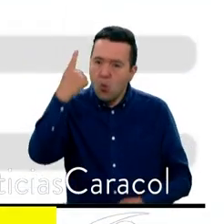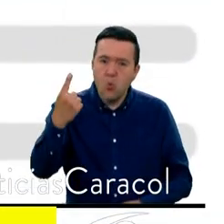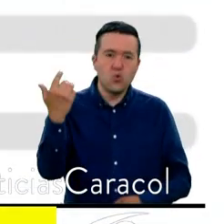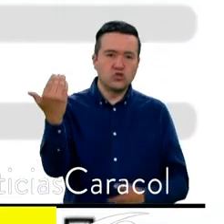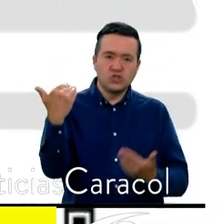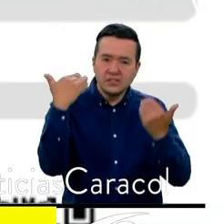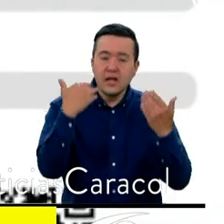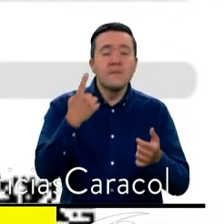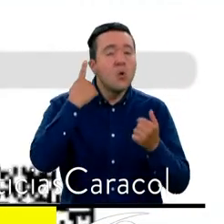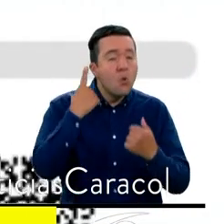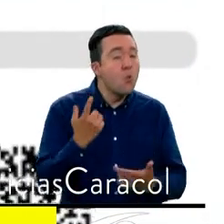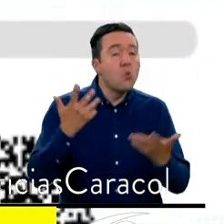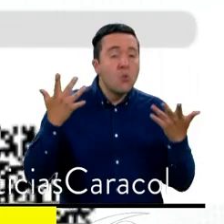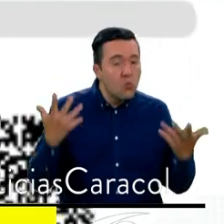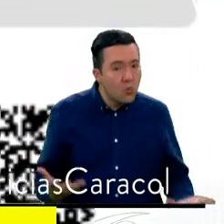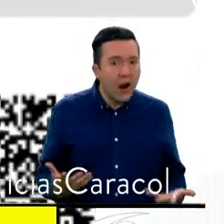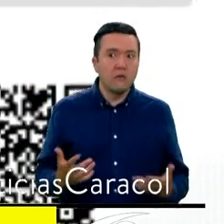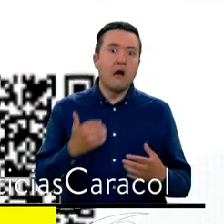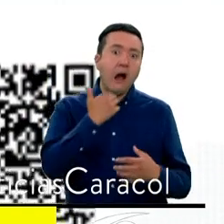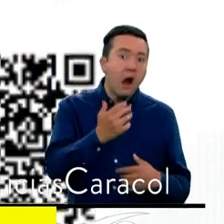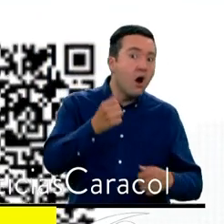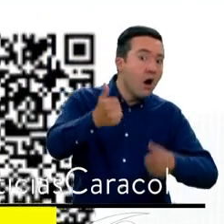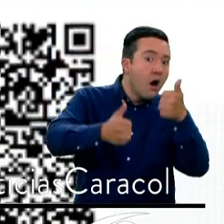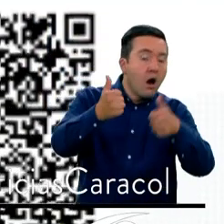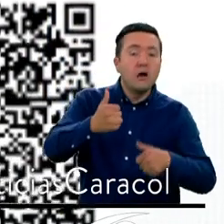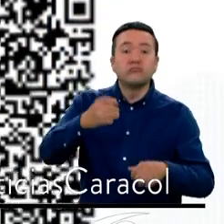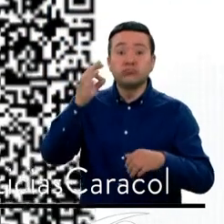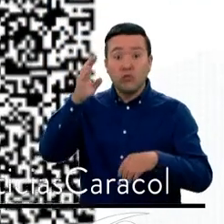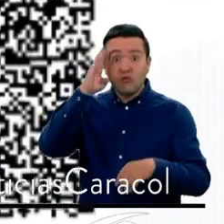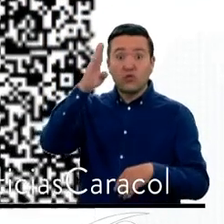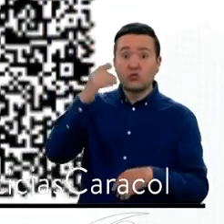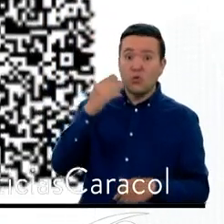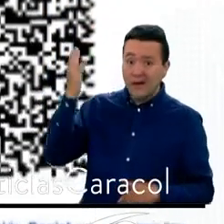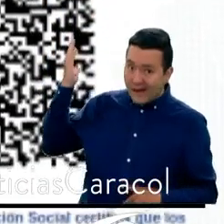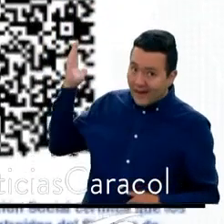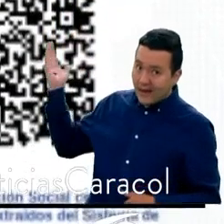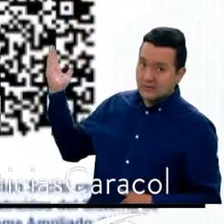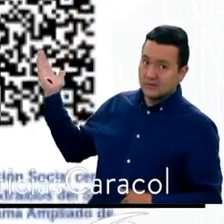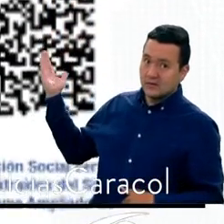de ser requerido en el futuro por las autoridades es este expedido por el Ministerio de Salud.